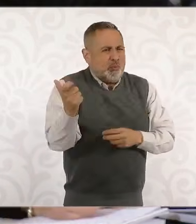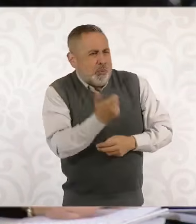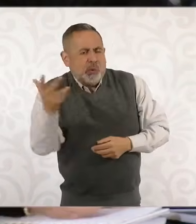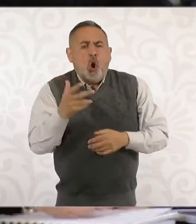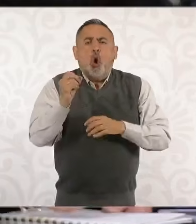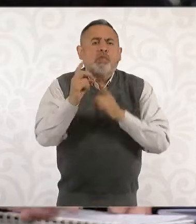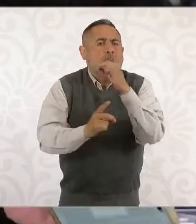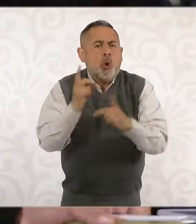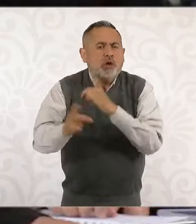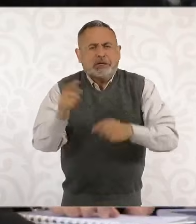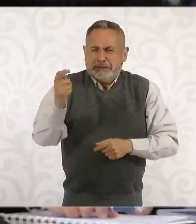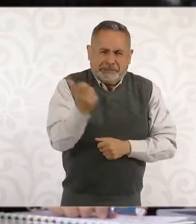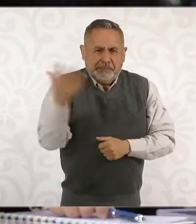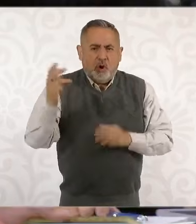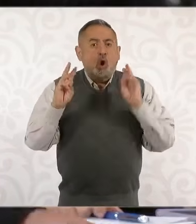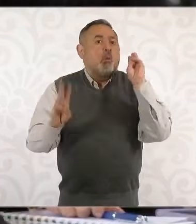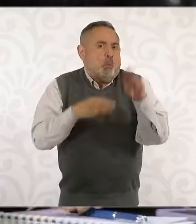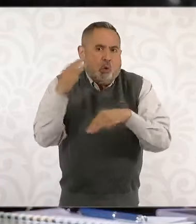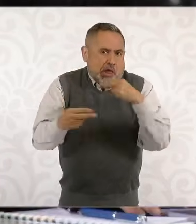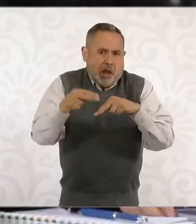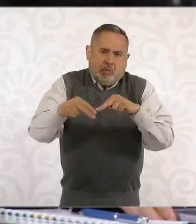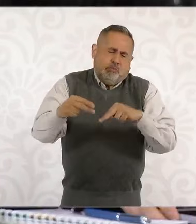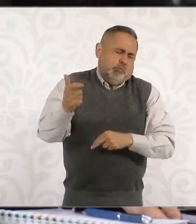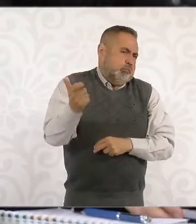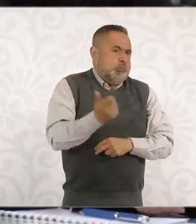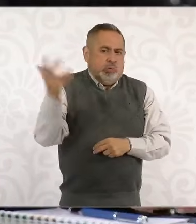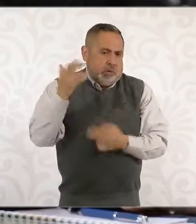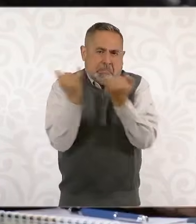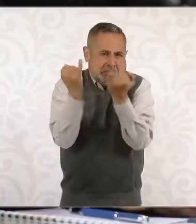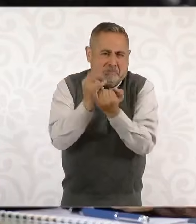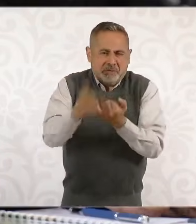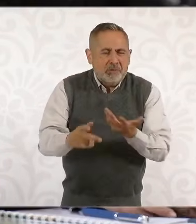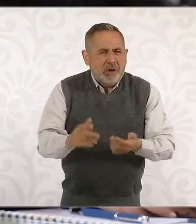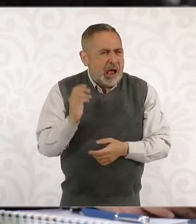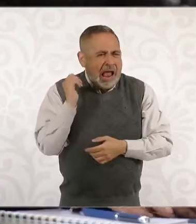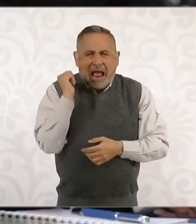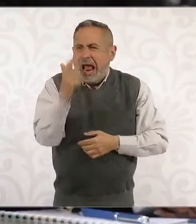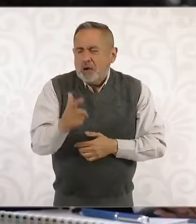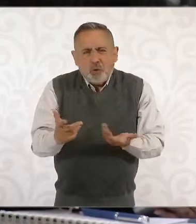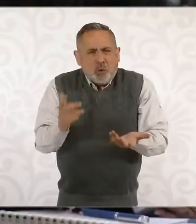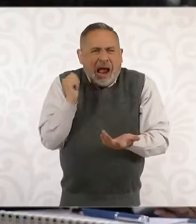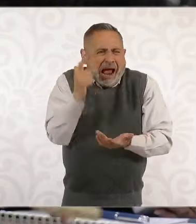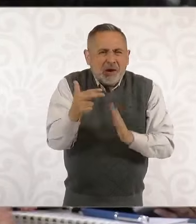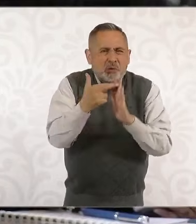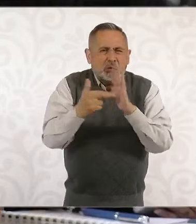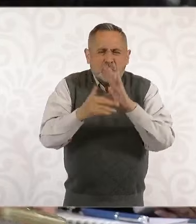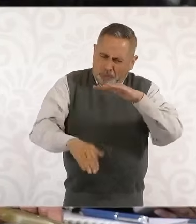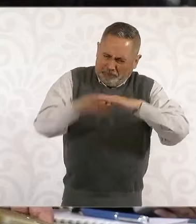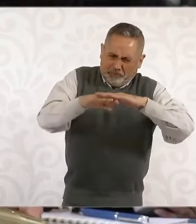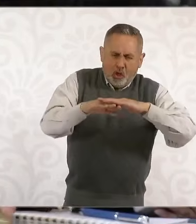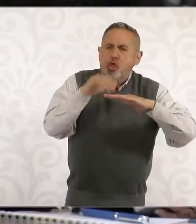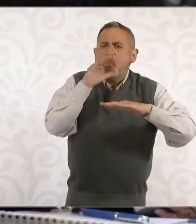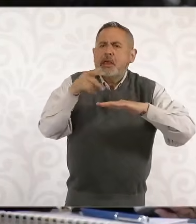deportivos, lo del Mundial también es básicamente lo mismo? ¿No se puede establecer algún tipo de tope de que no